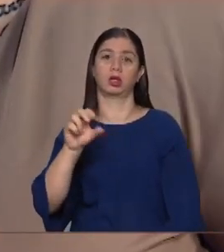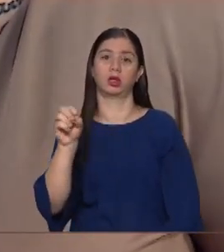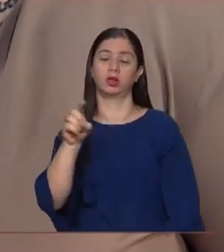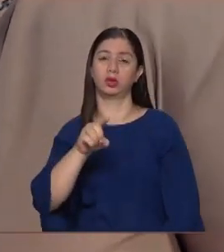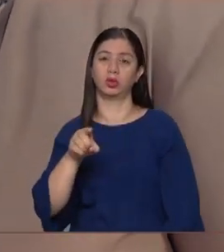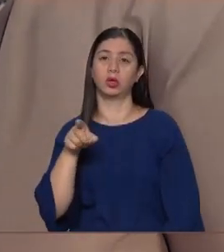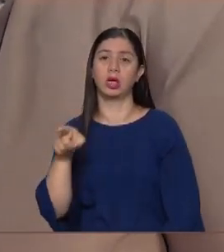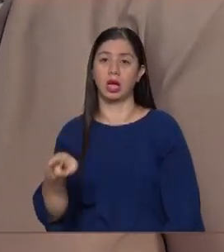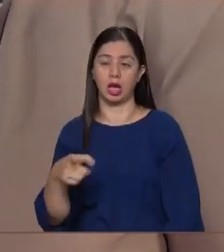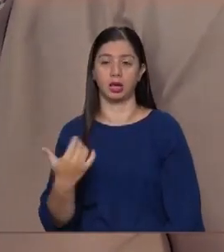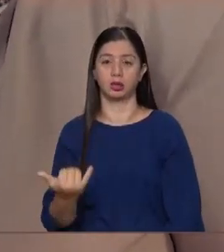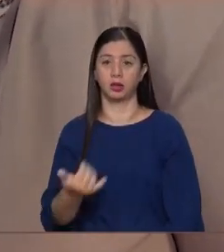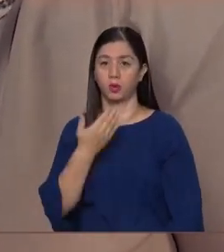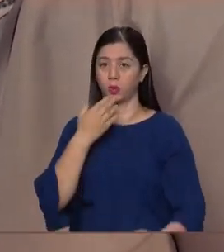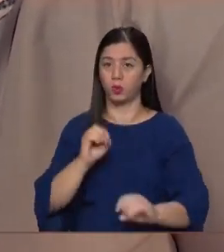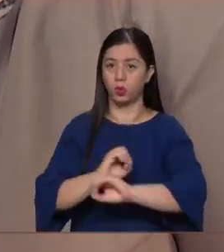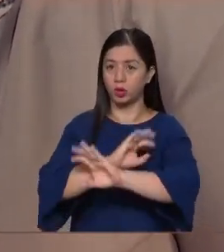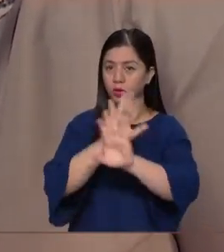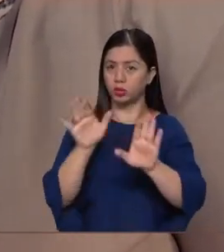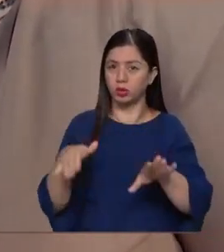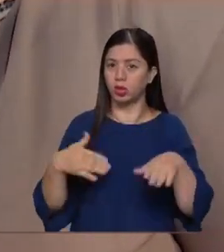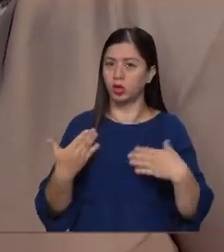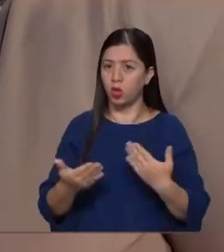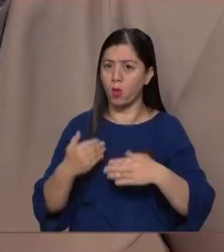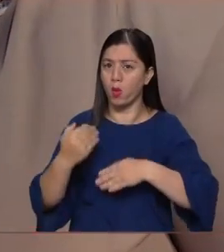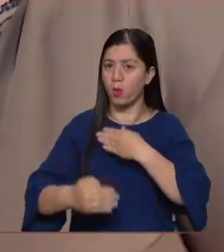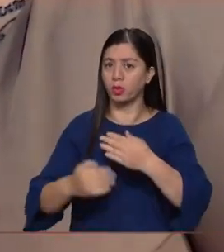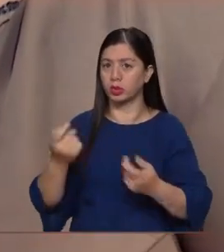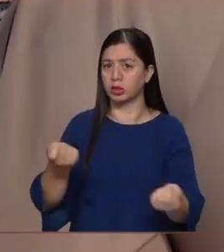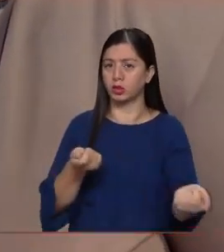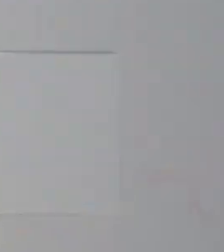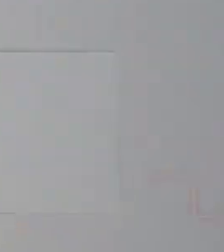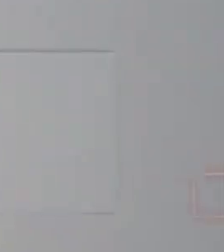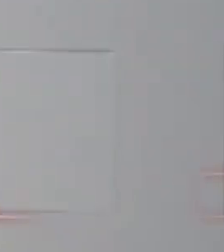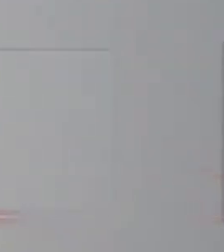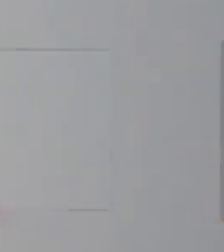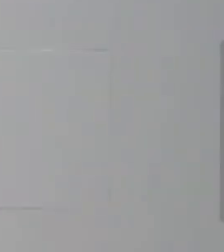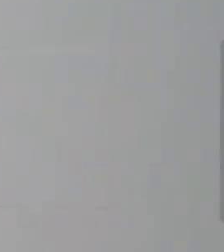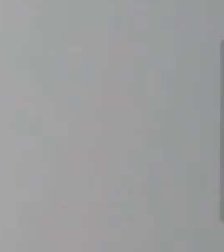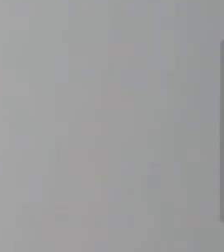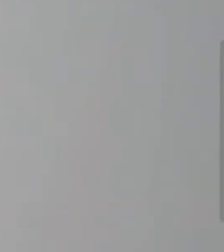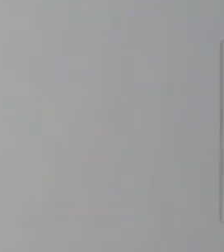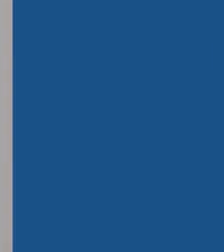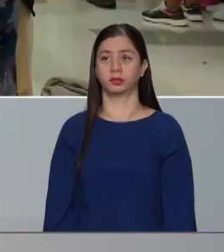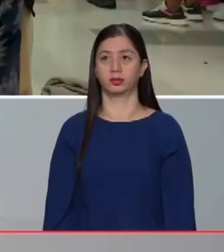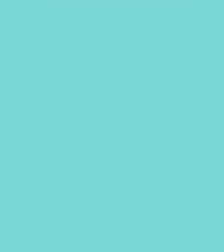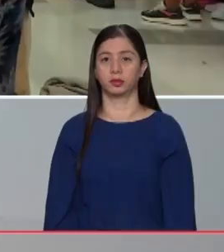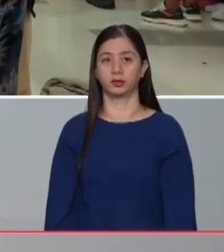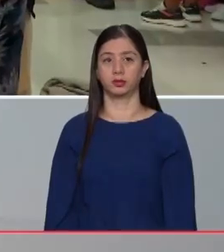aeropuerto Alfonso Bonilla Aragón. Buen día, Carlos. ¿Cómo avanza esta estrategia? Hola, Carlos.